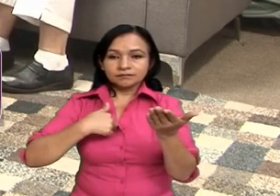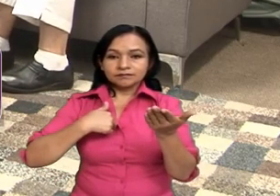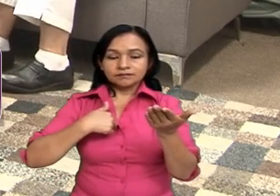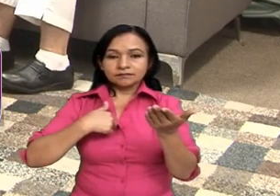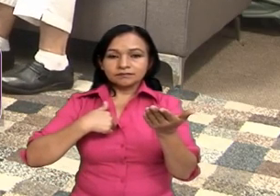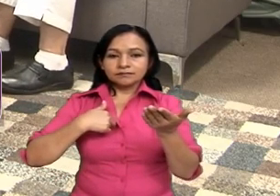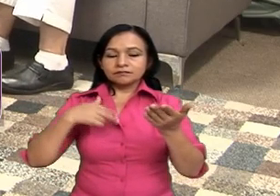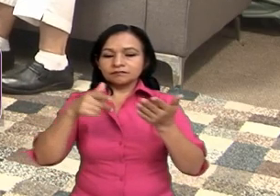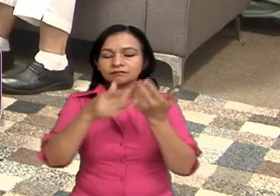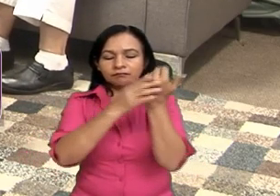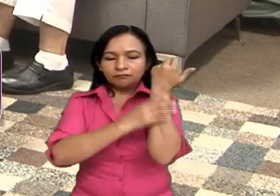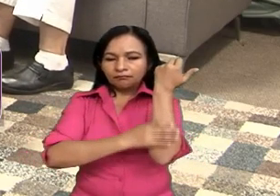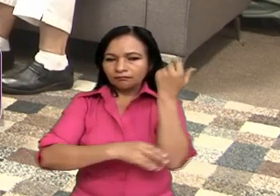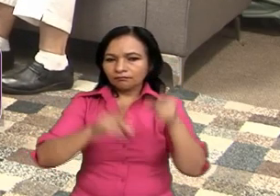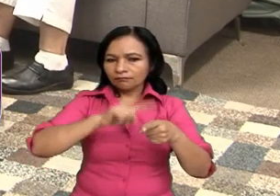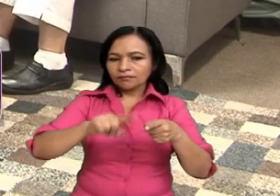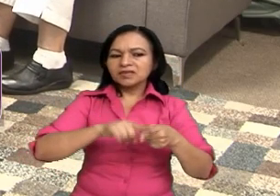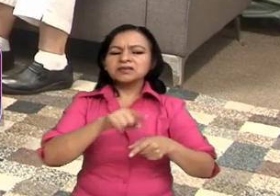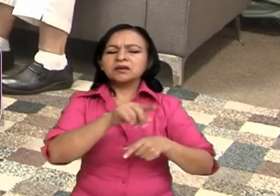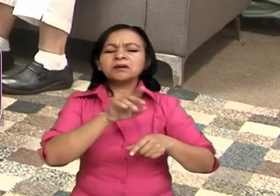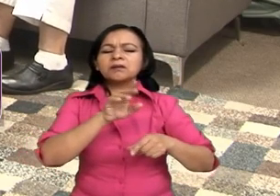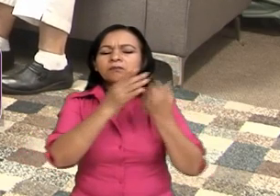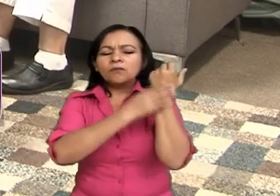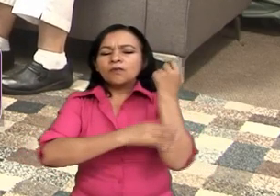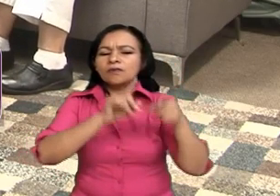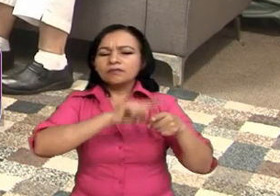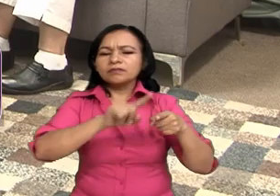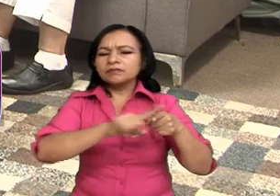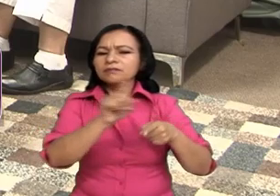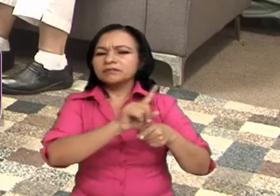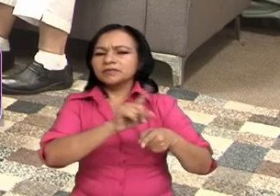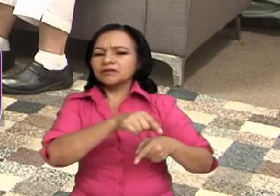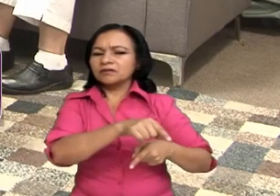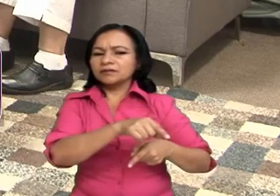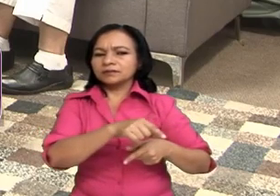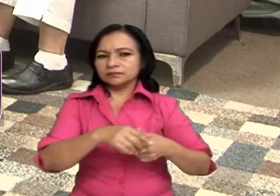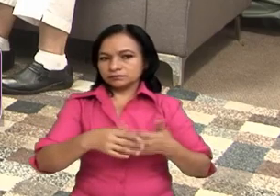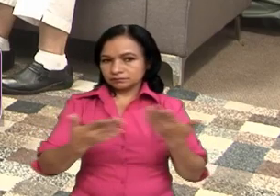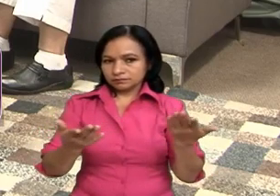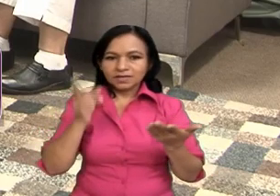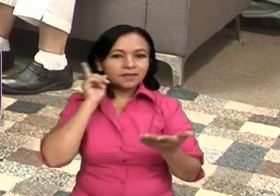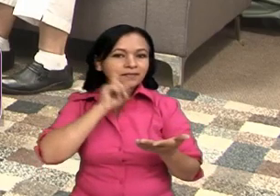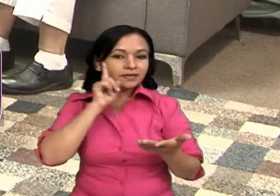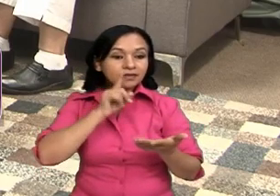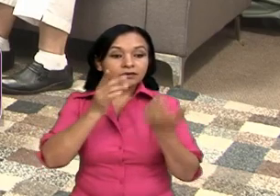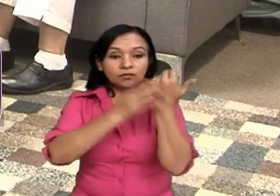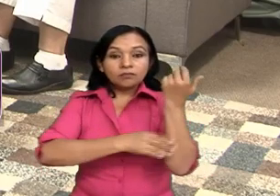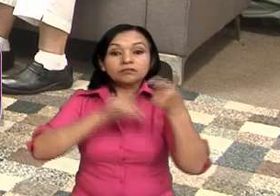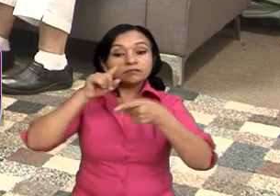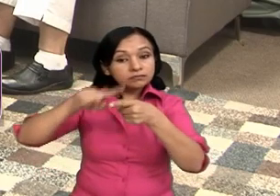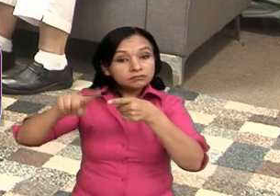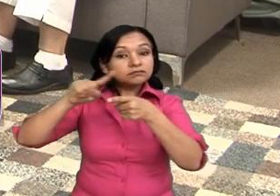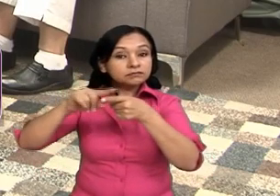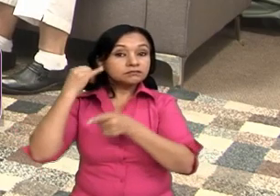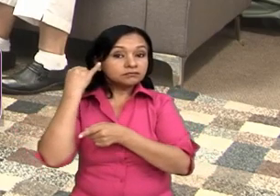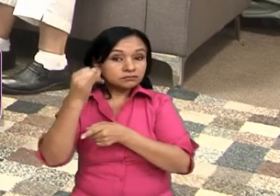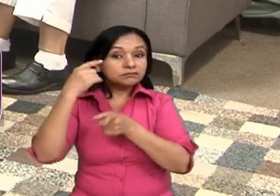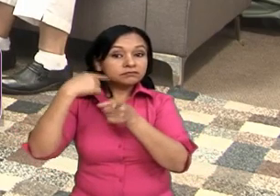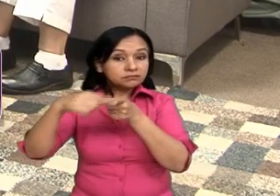de que los pobres no pagan. Entonces vemos cómo hay una capacidad de gestión del programa Usura